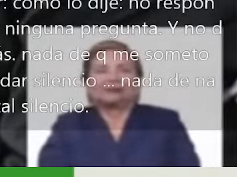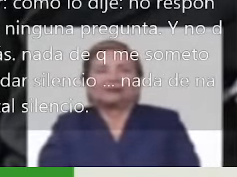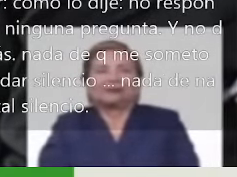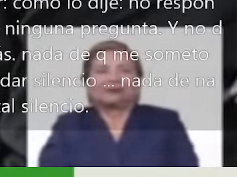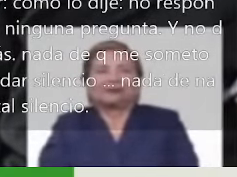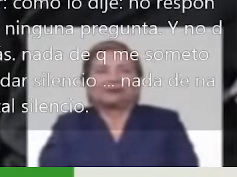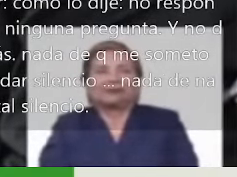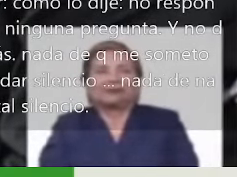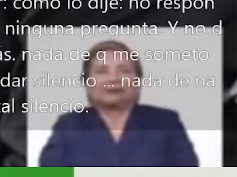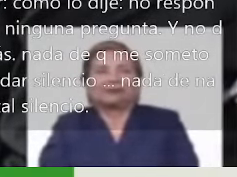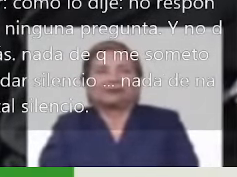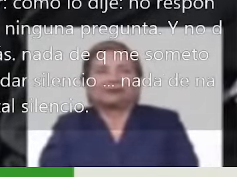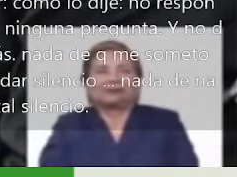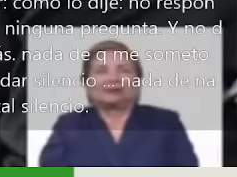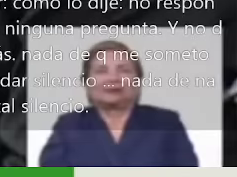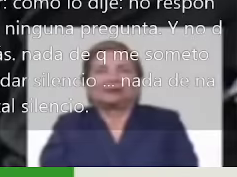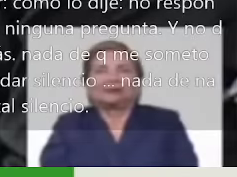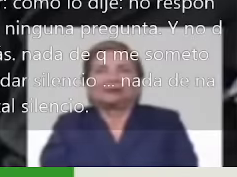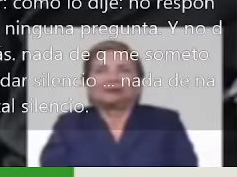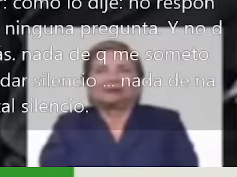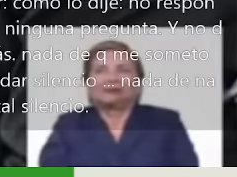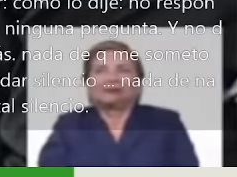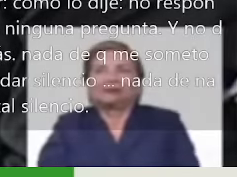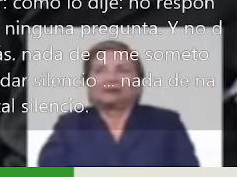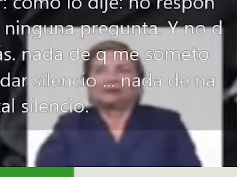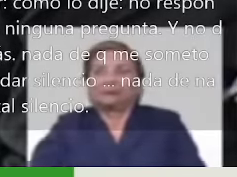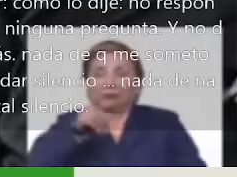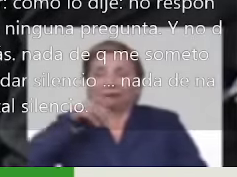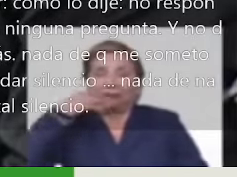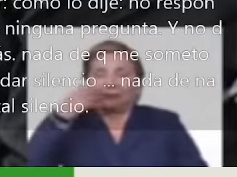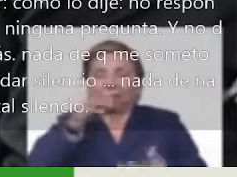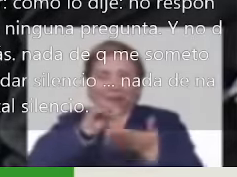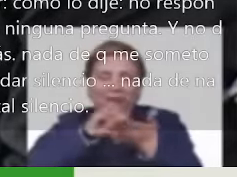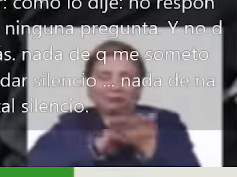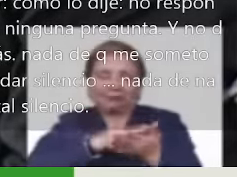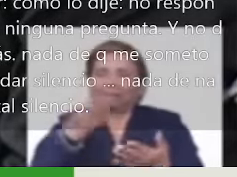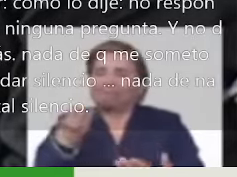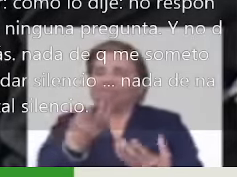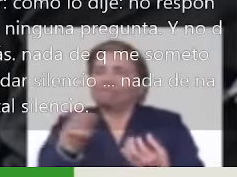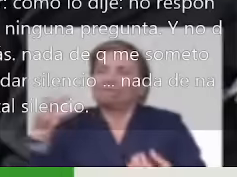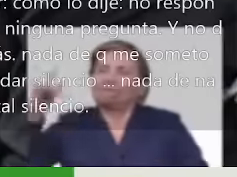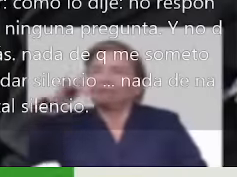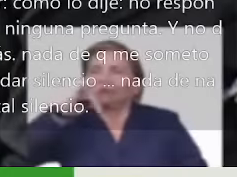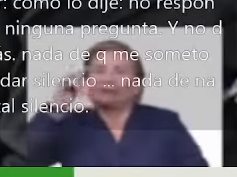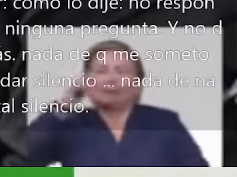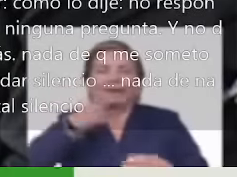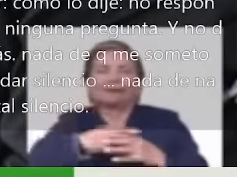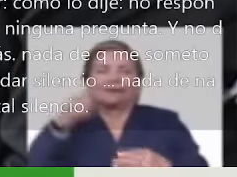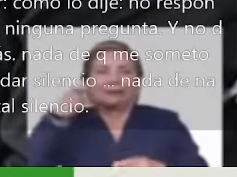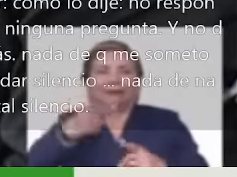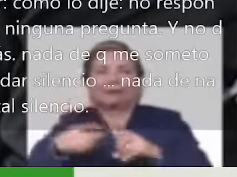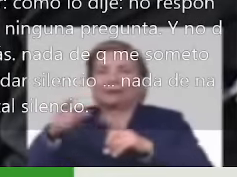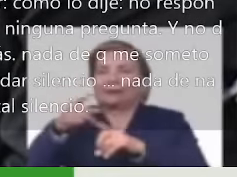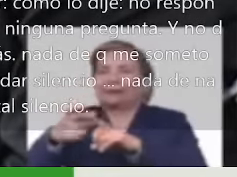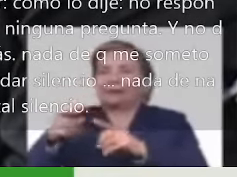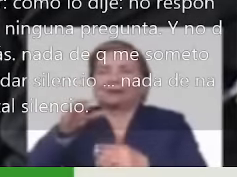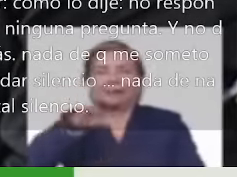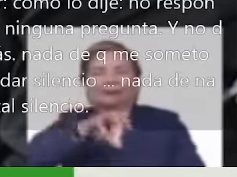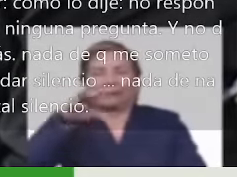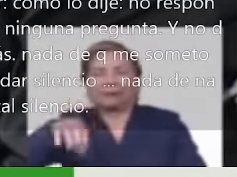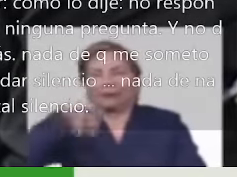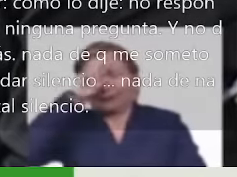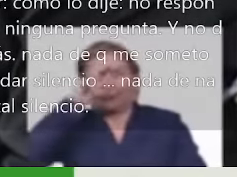Señor Chimabukuro, usted registra varios viajes en aeronaves de las Fuerzas Armadas a distintas ciudades del interior del